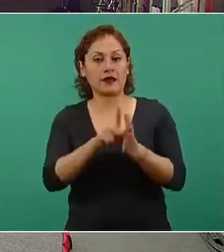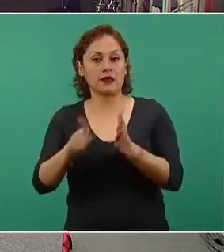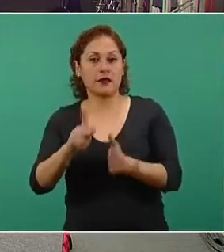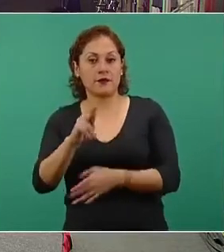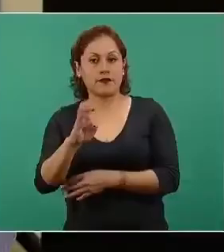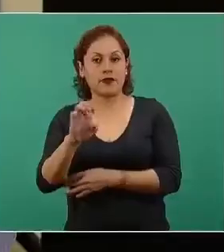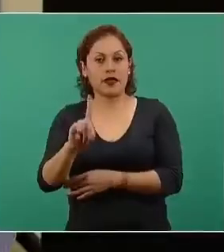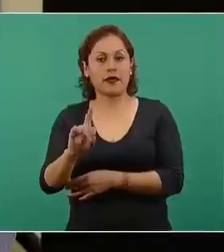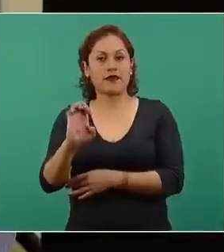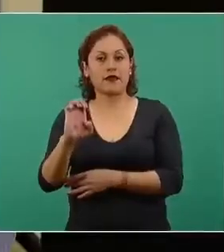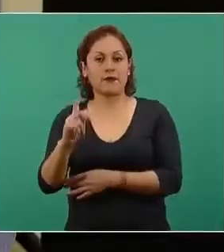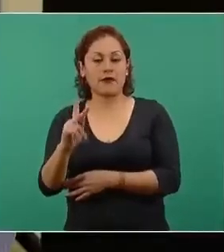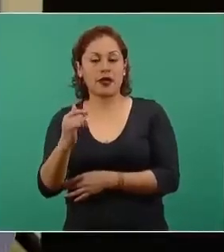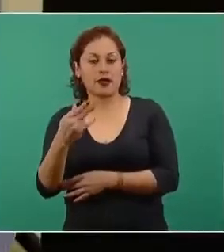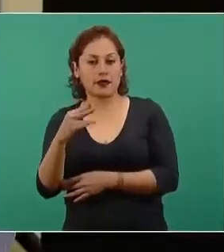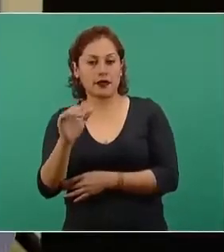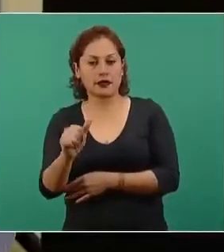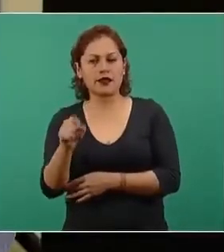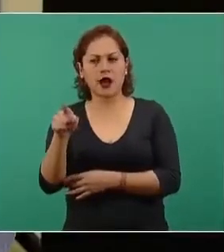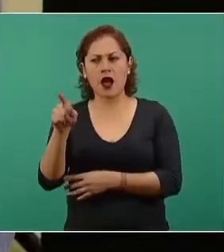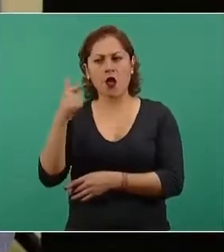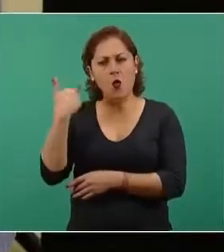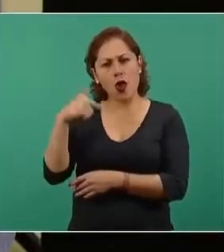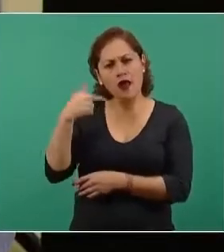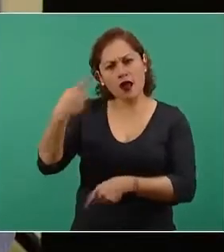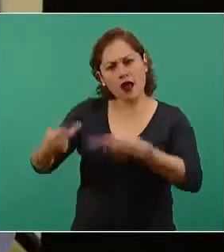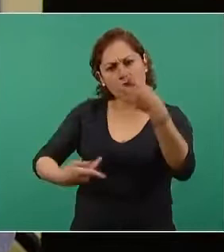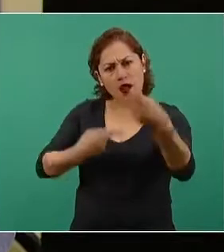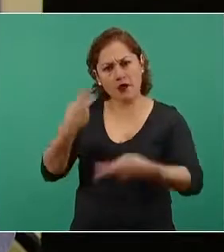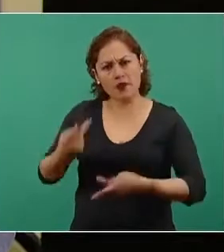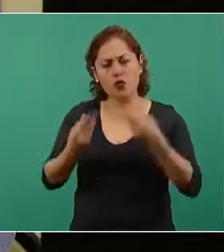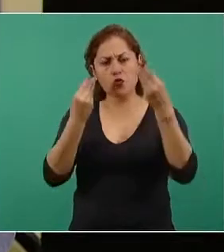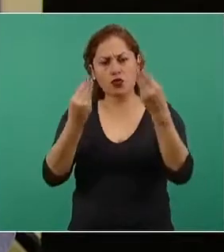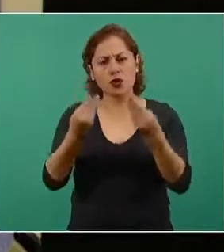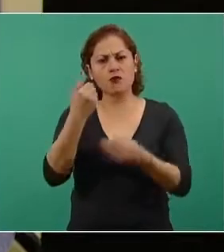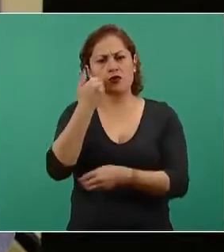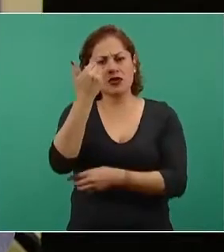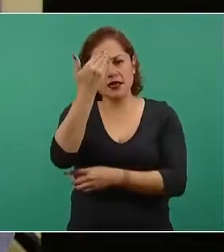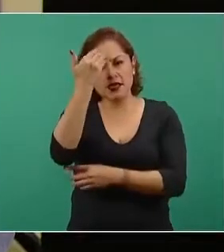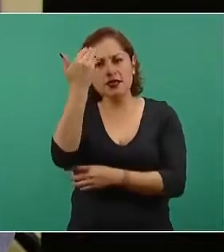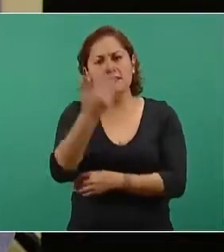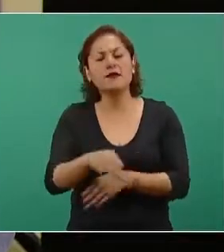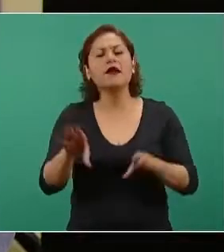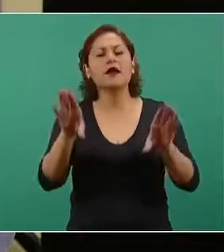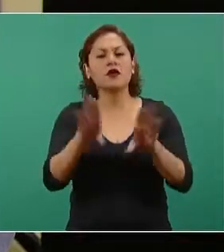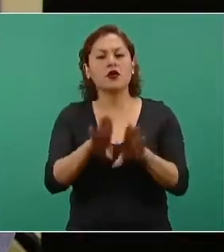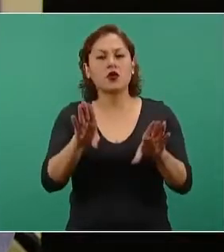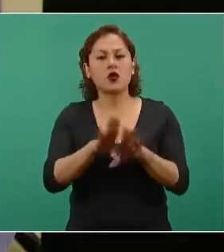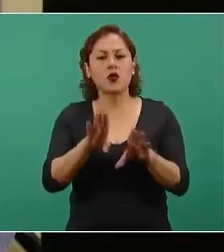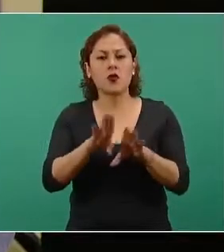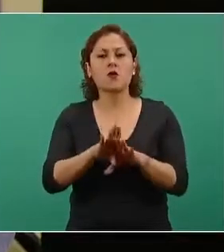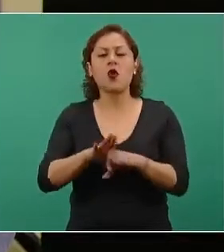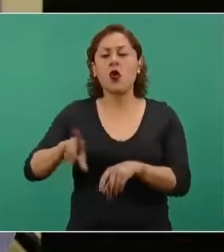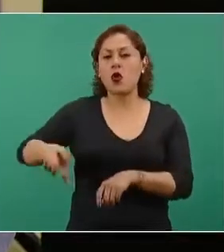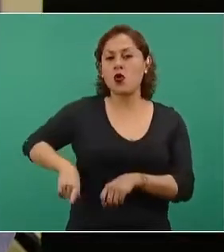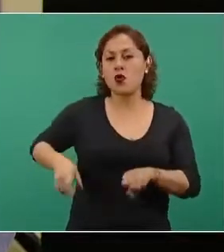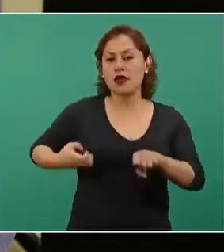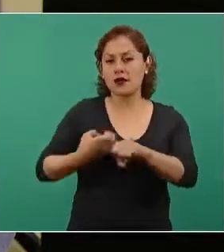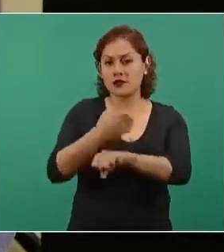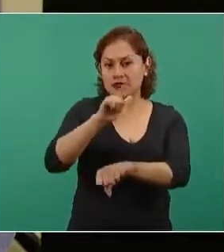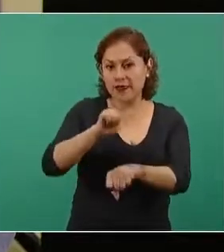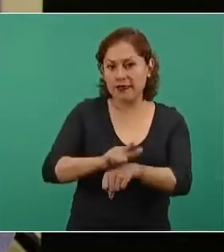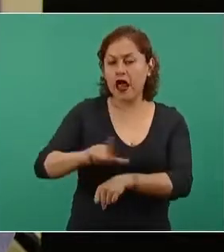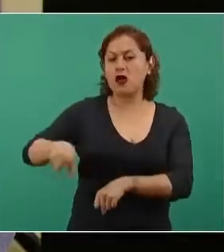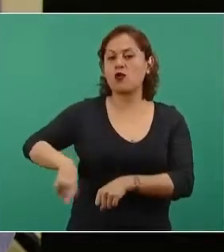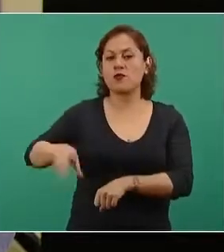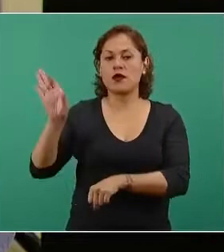si podrían explicar un poco cómo se ha dado la integración entre el gobierno federal y el gobierno local en la organización de la vacunación